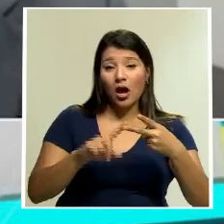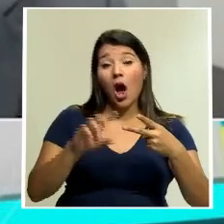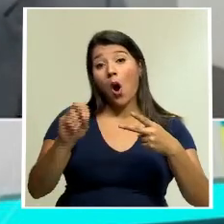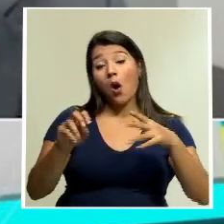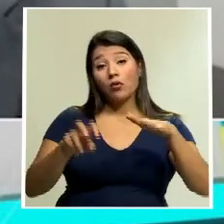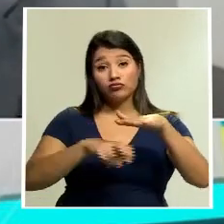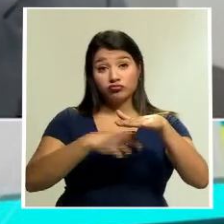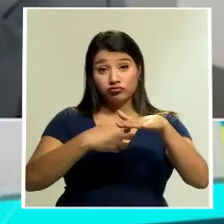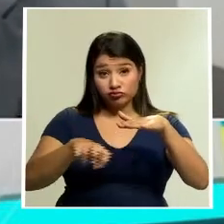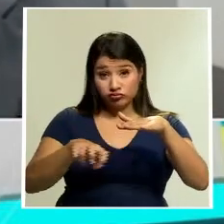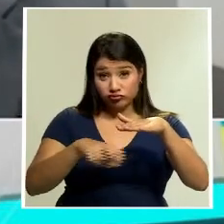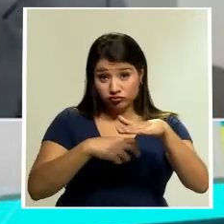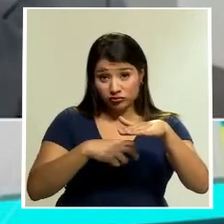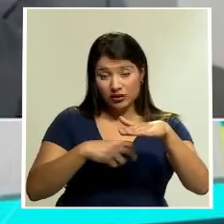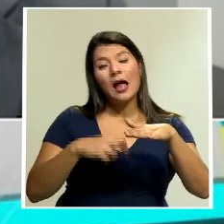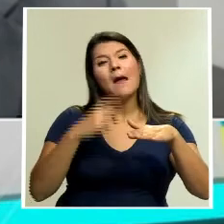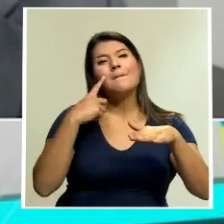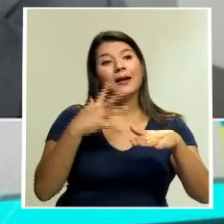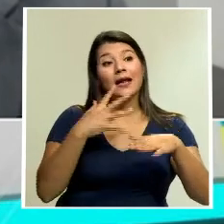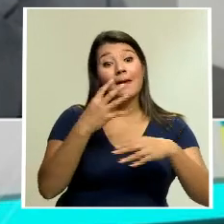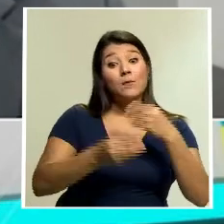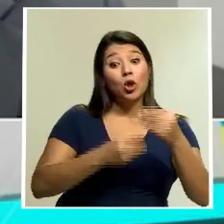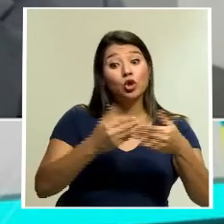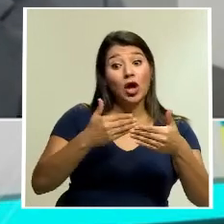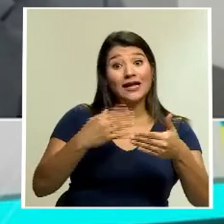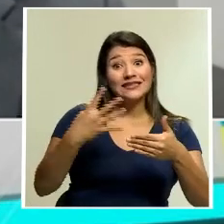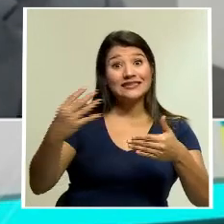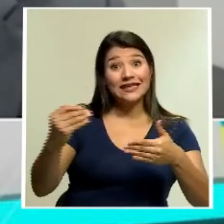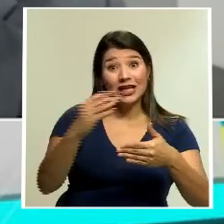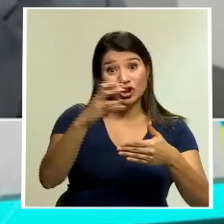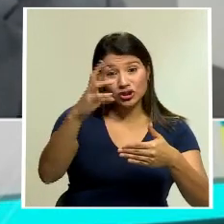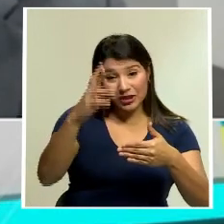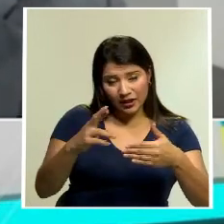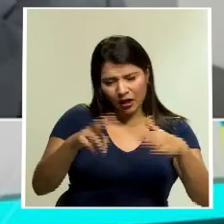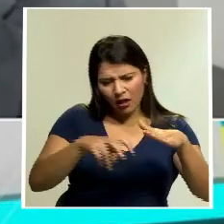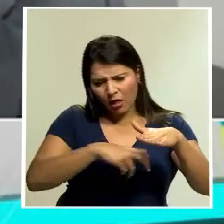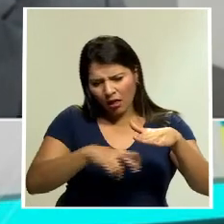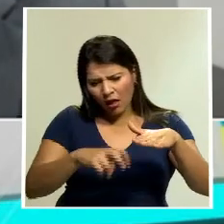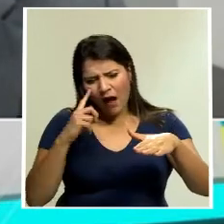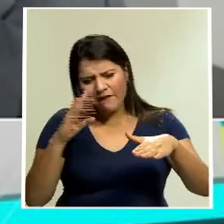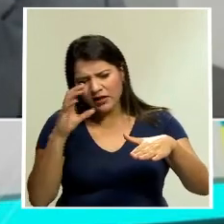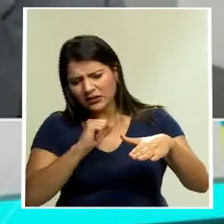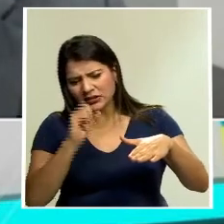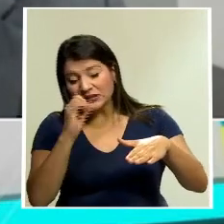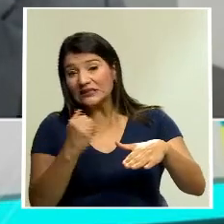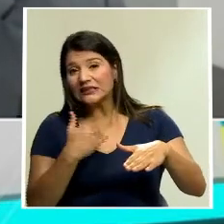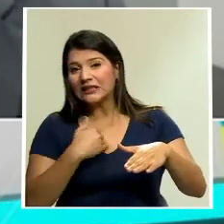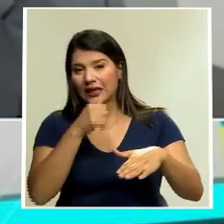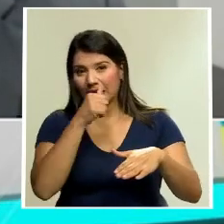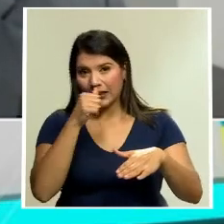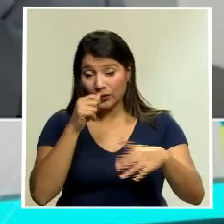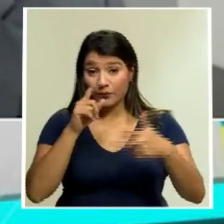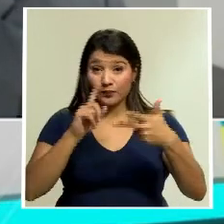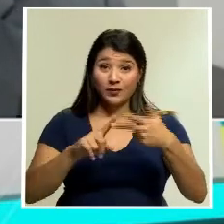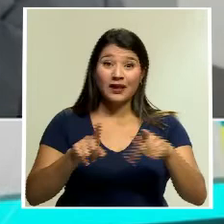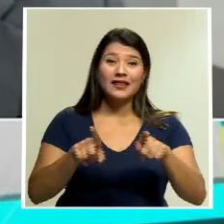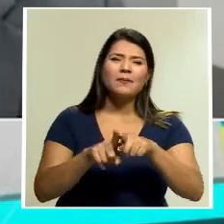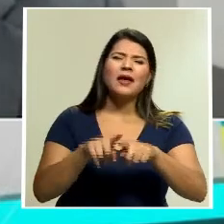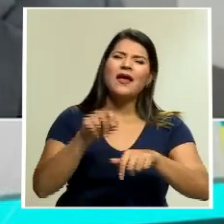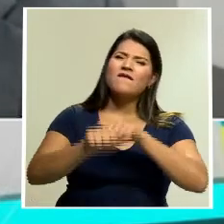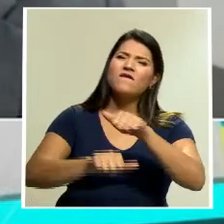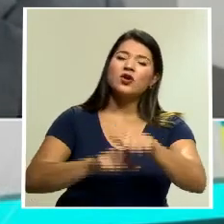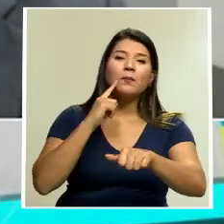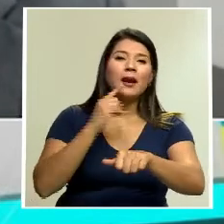blindadas. También creo que tenemos que hacer un esfuerzo muy grande por poder mejorarle el salario a los